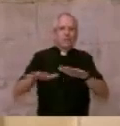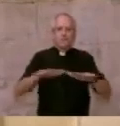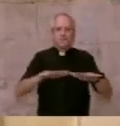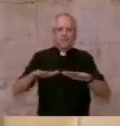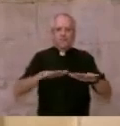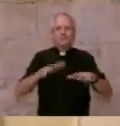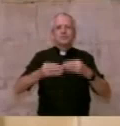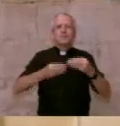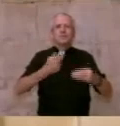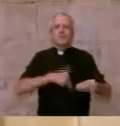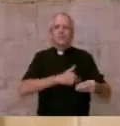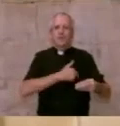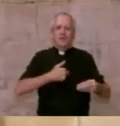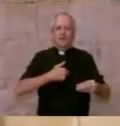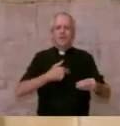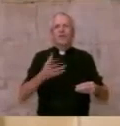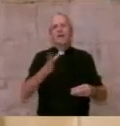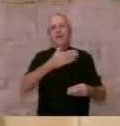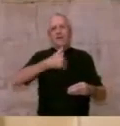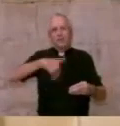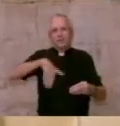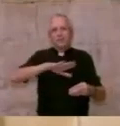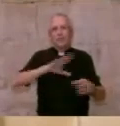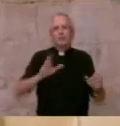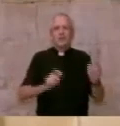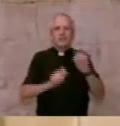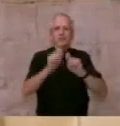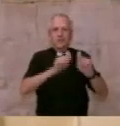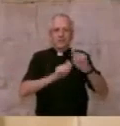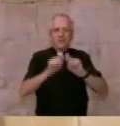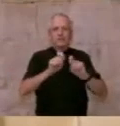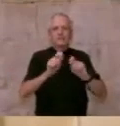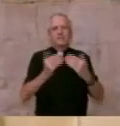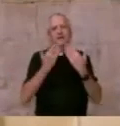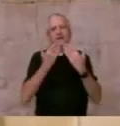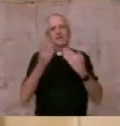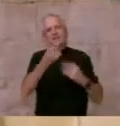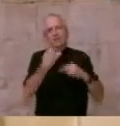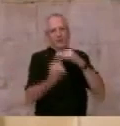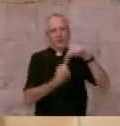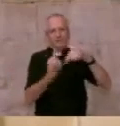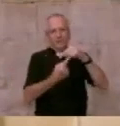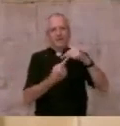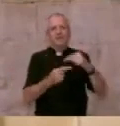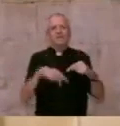de Acción Católica y, asociaciones. Gracias a todas las familias,